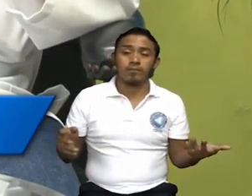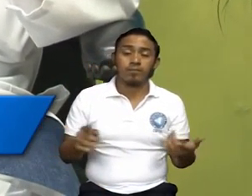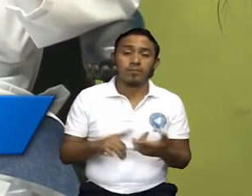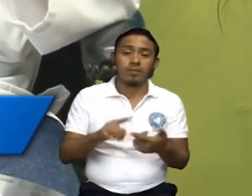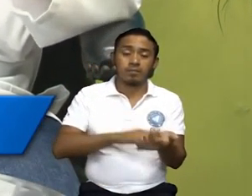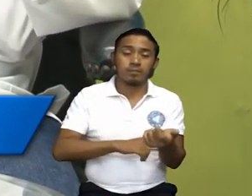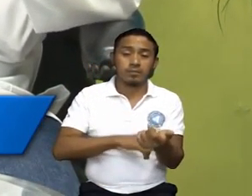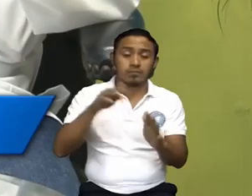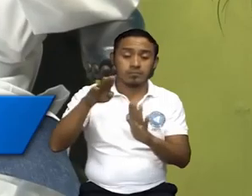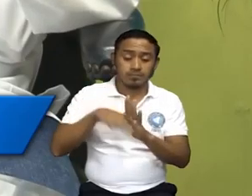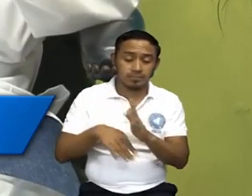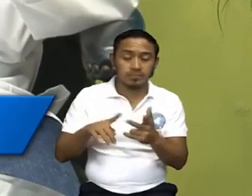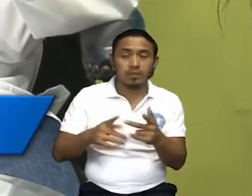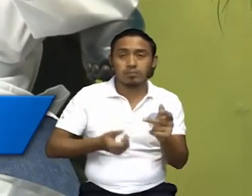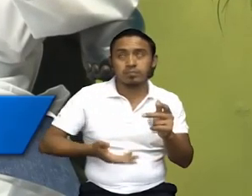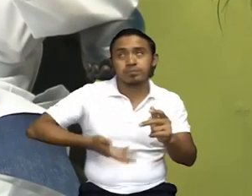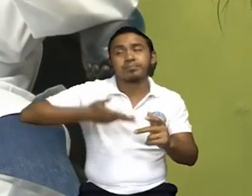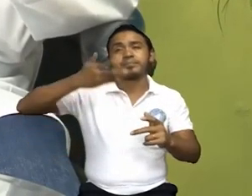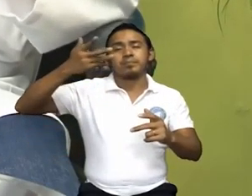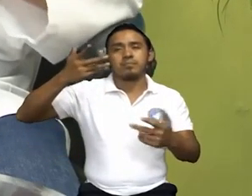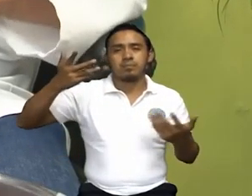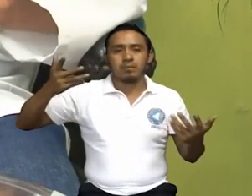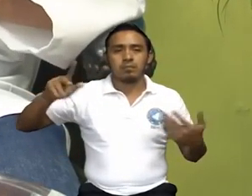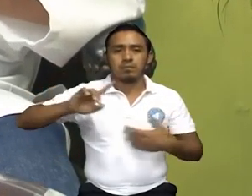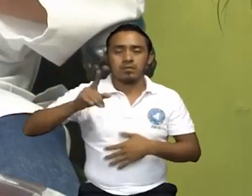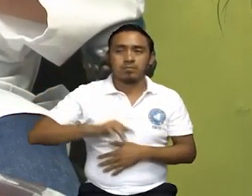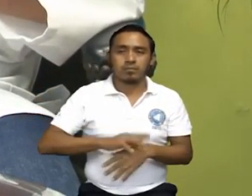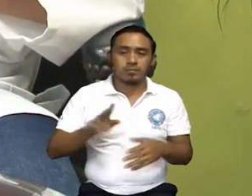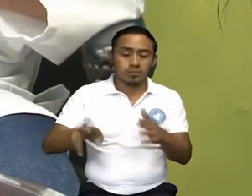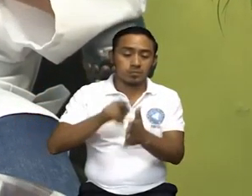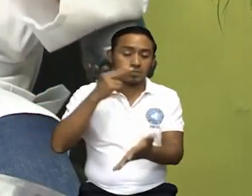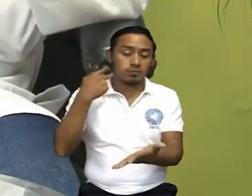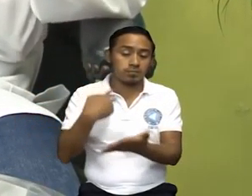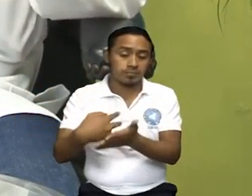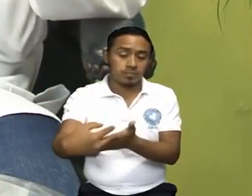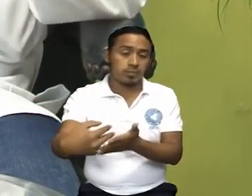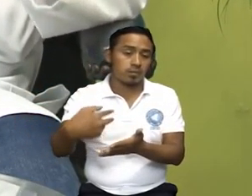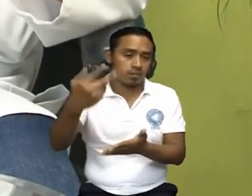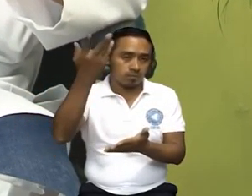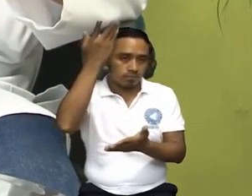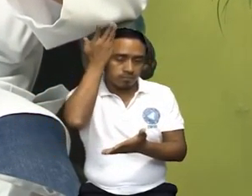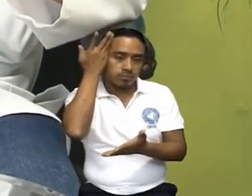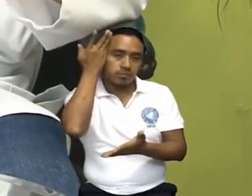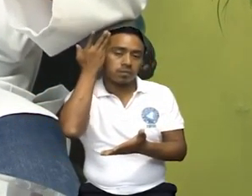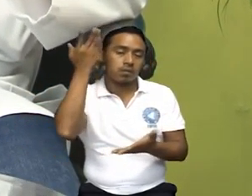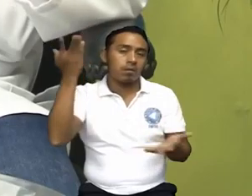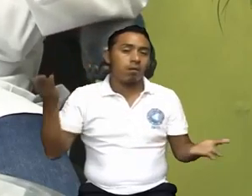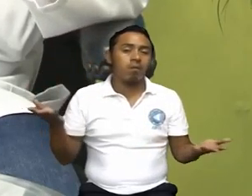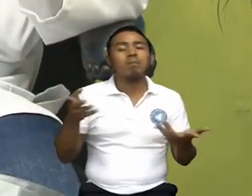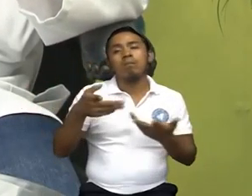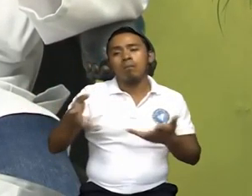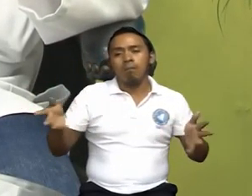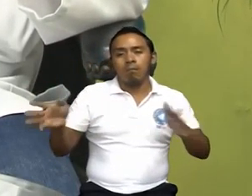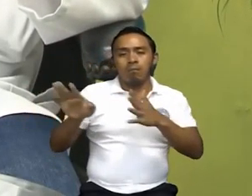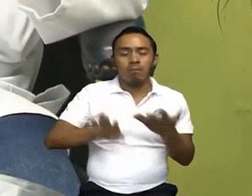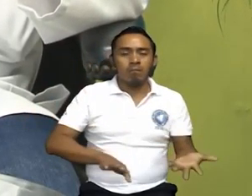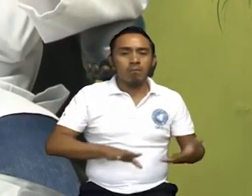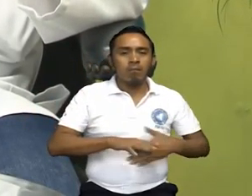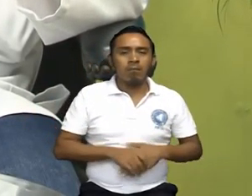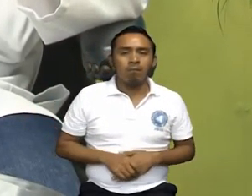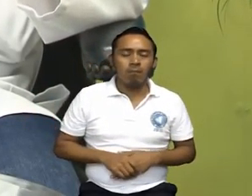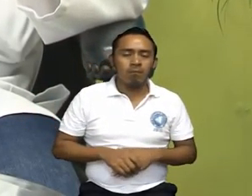el azúcar, porque se le subió la presión, a veces es el golpe que se dan, puede ser un trauma craneoencefálico, y por eso fallecen,